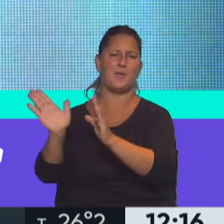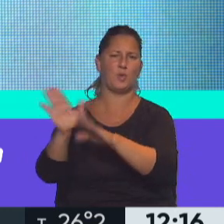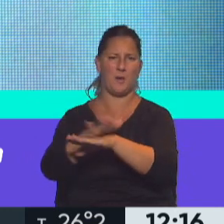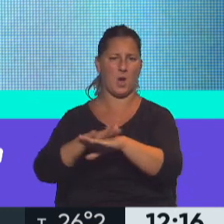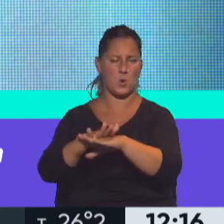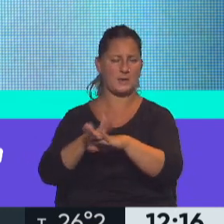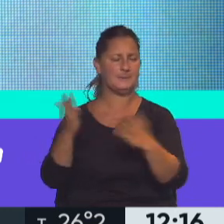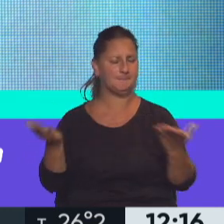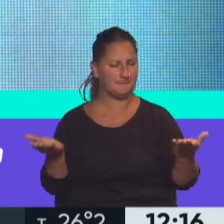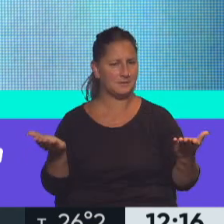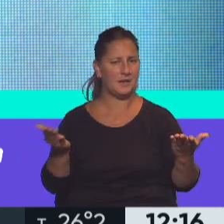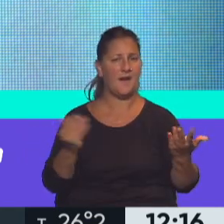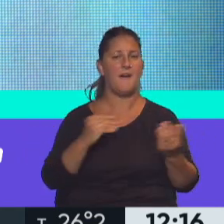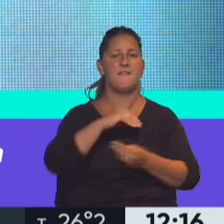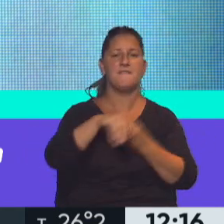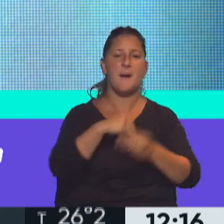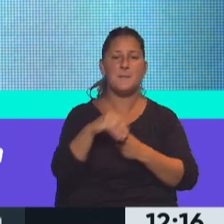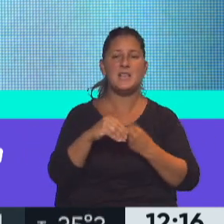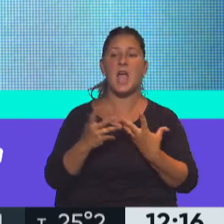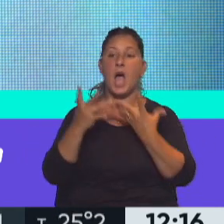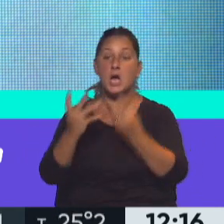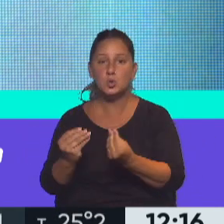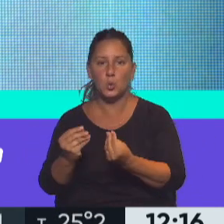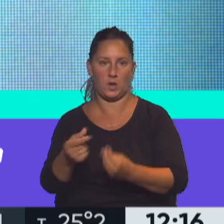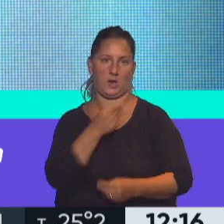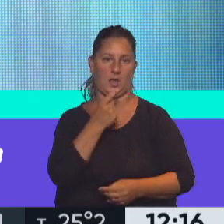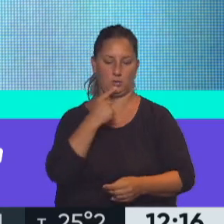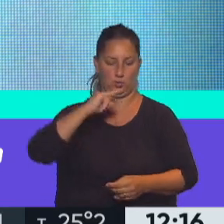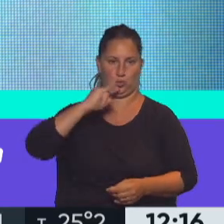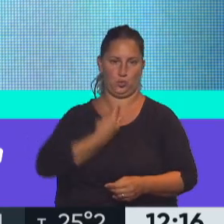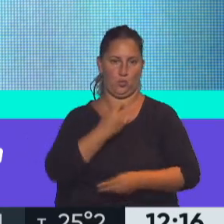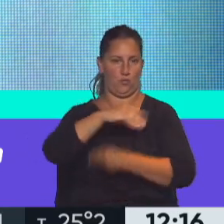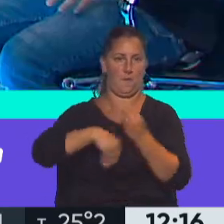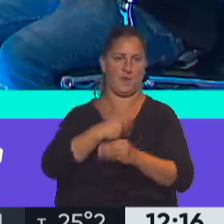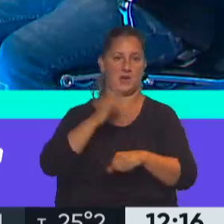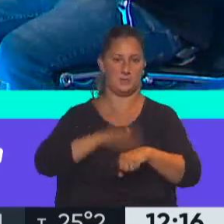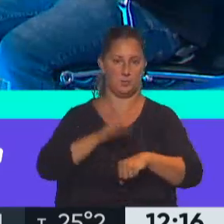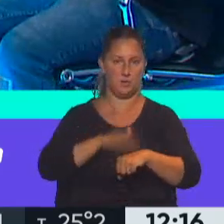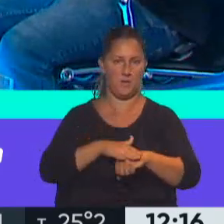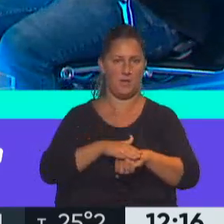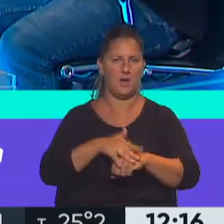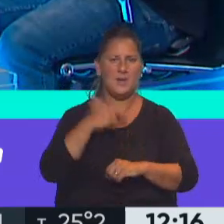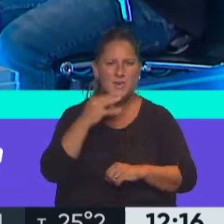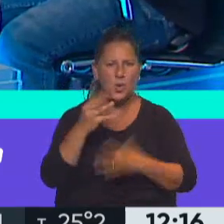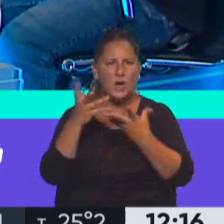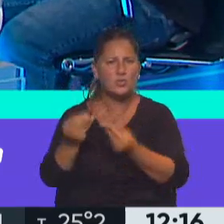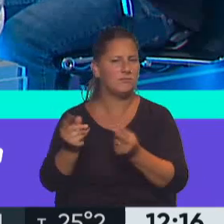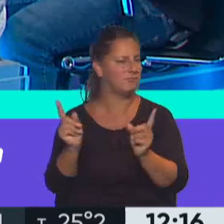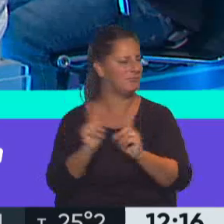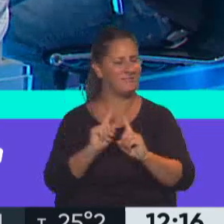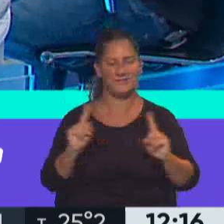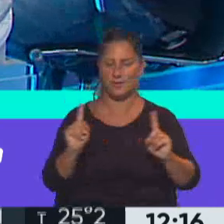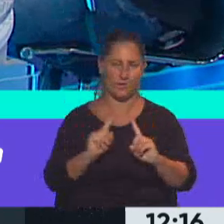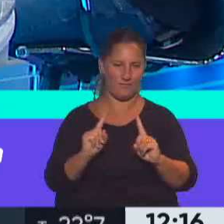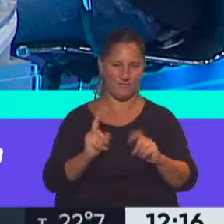la familia, si los ayuda, se siente responsable, ¿no? Entonces dice, ¿y usted por qué lo ayudó? ¿Y por qué es mi hijo? No, no lo tiene que ayudar. Entonces, lo